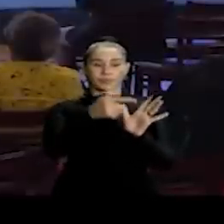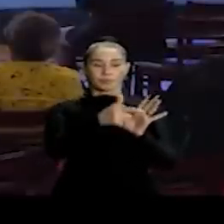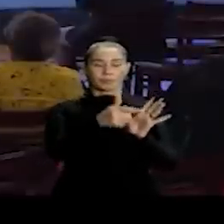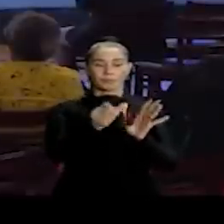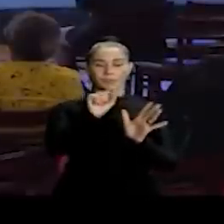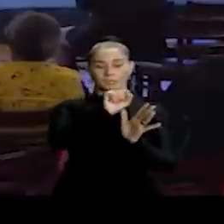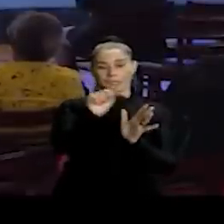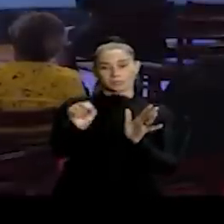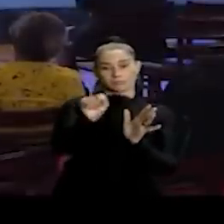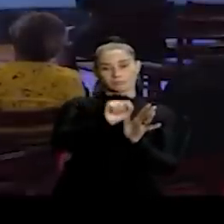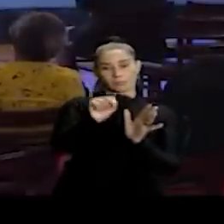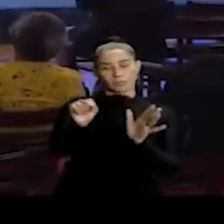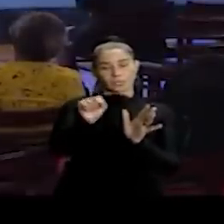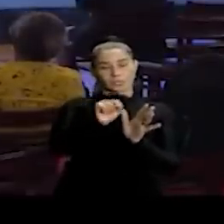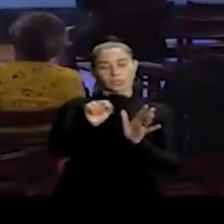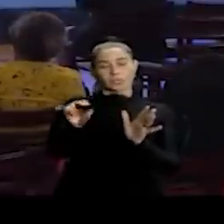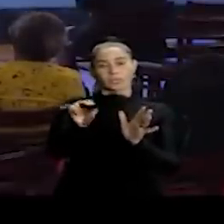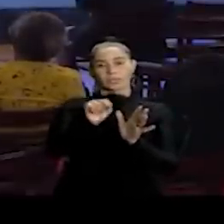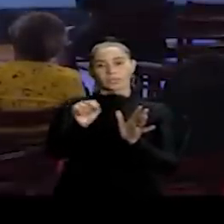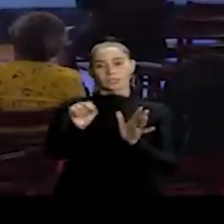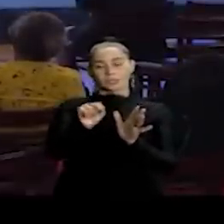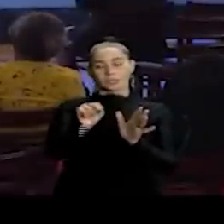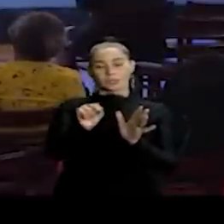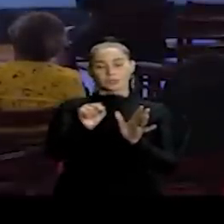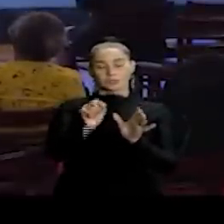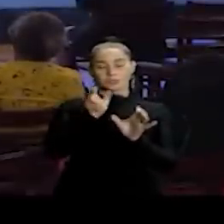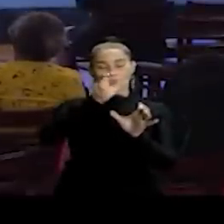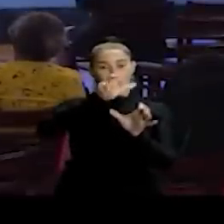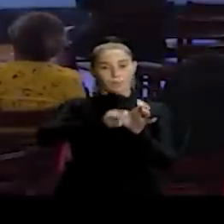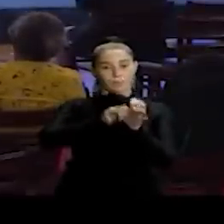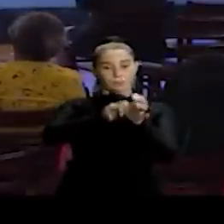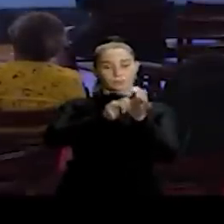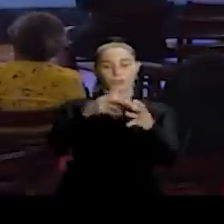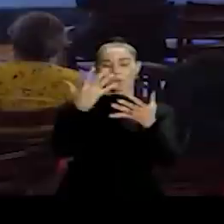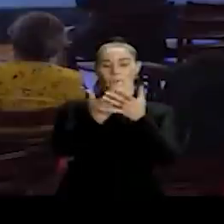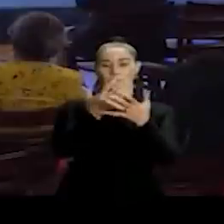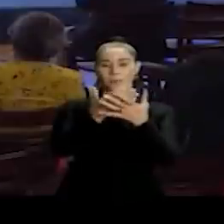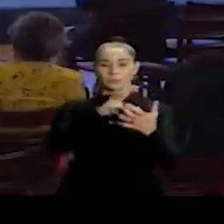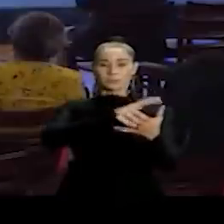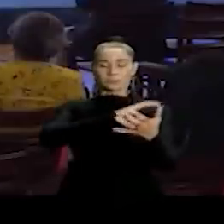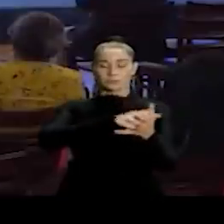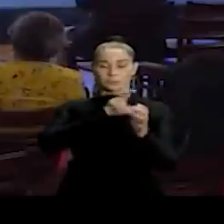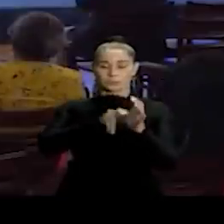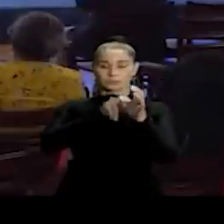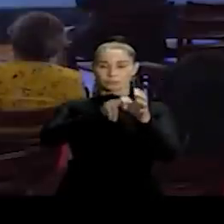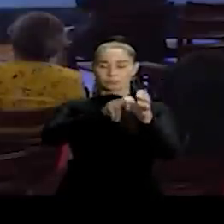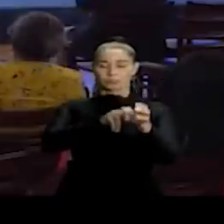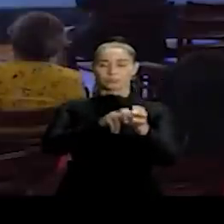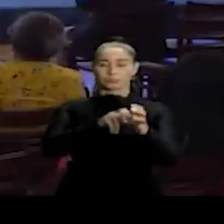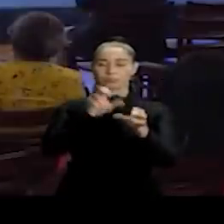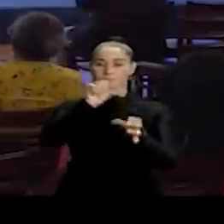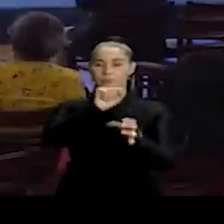el carro que fue donde iban los presos y los policías.